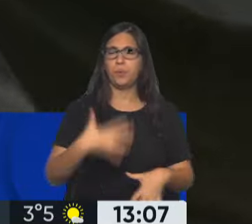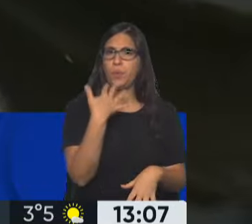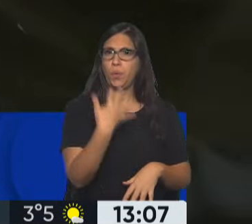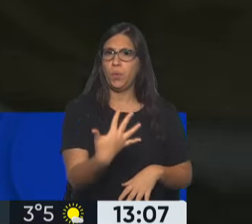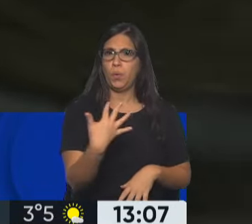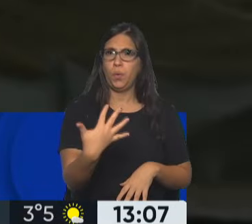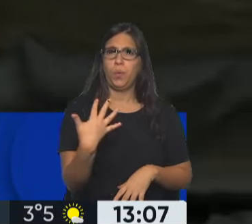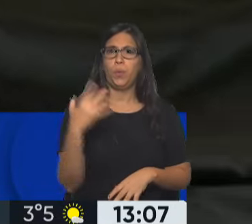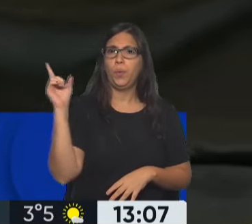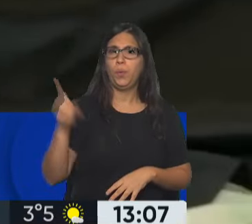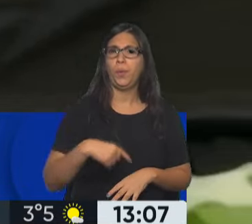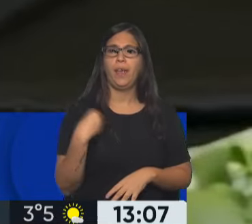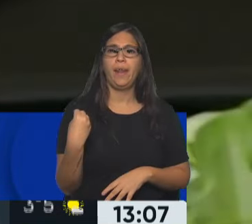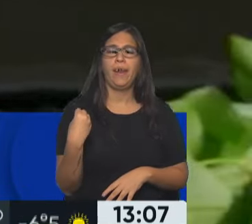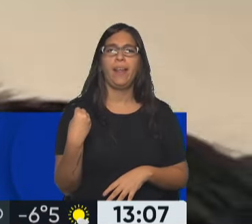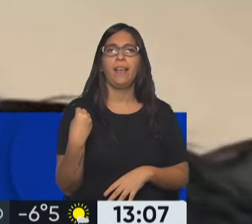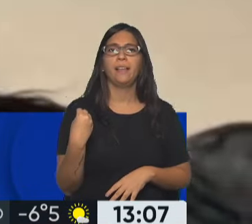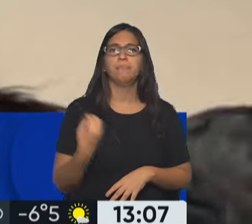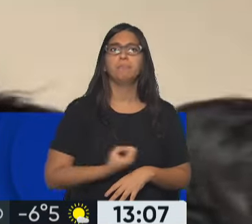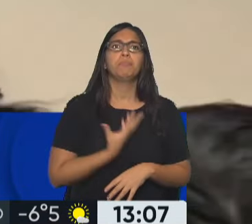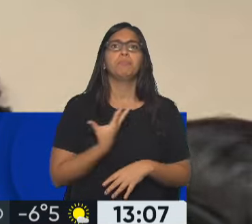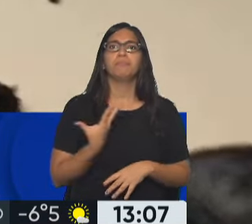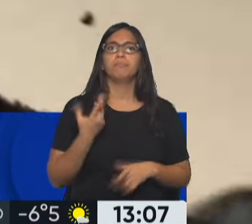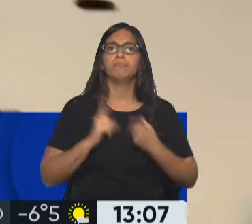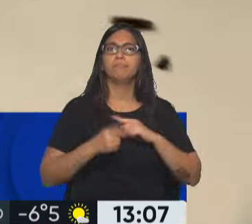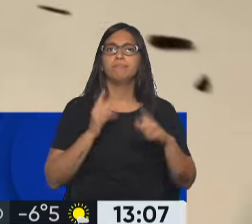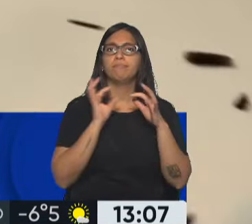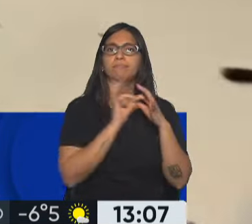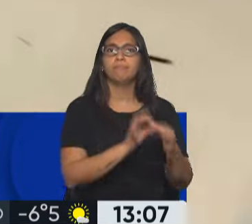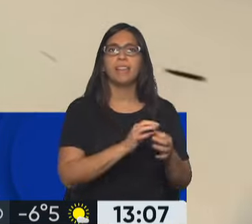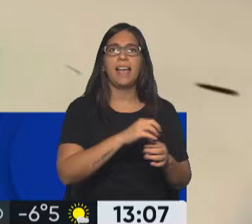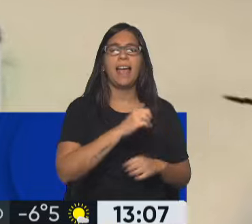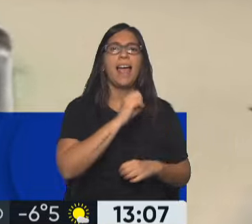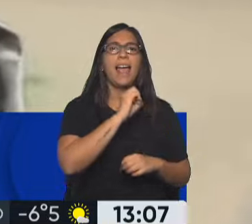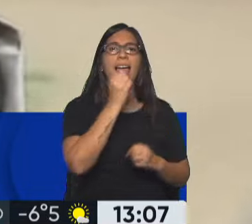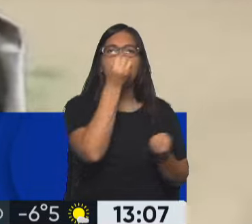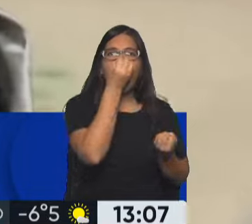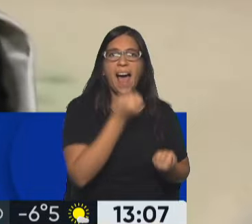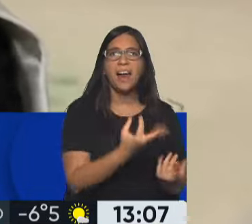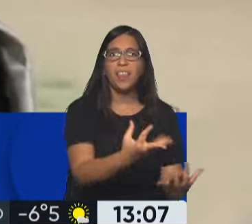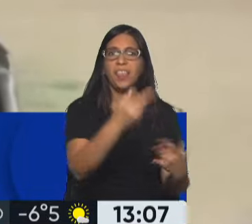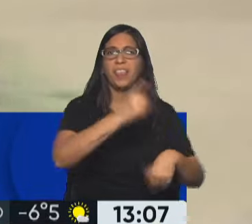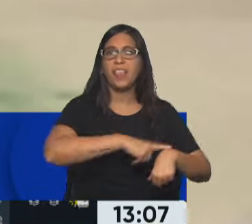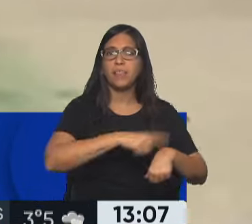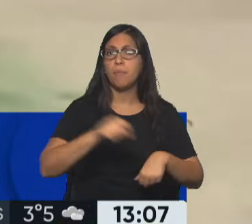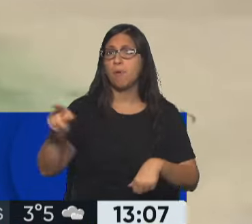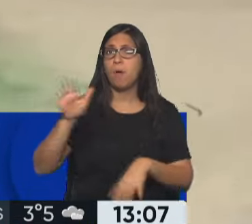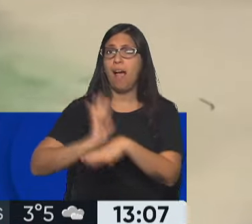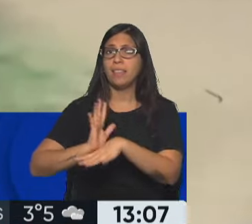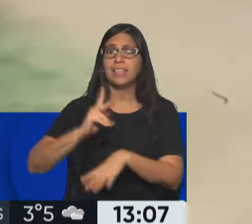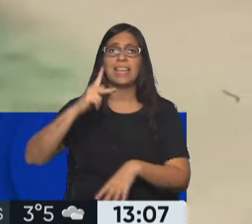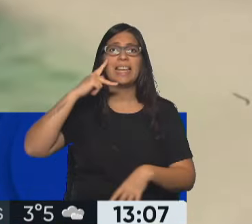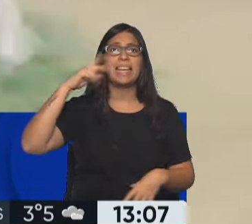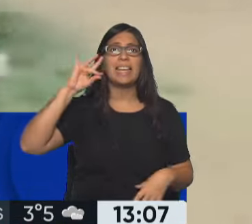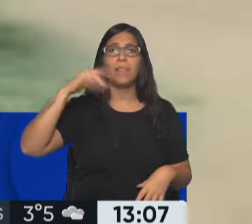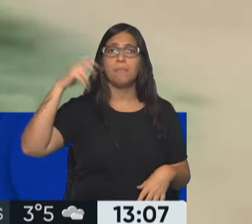muy inspirados. En este caso, la inspiración tenía que ver con el relato El Jardín del Tiempo, y figuras como Nicole Kidman también fueron